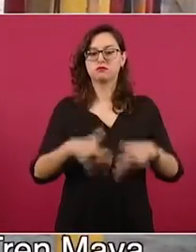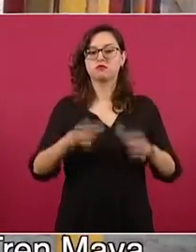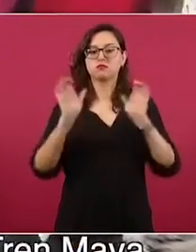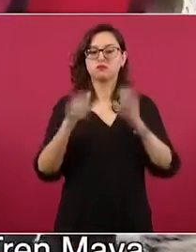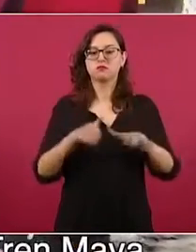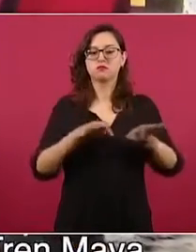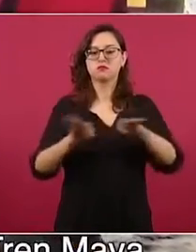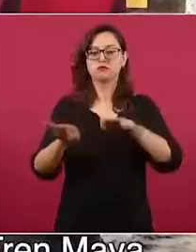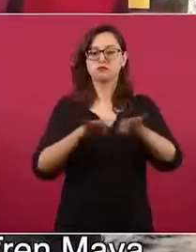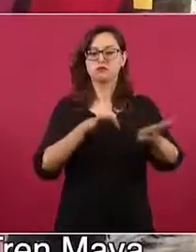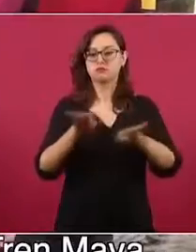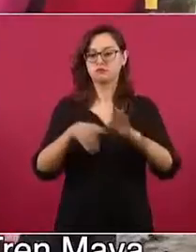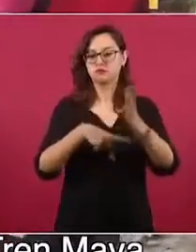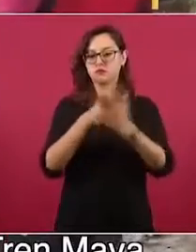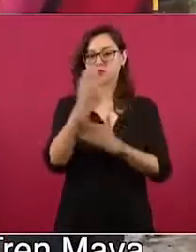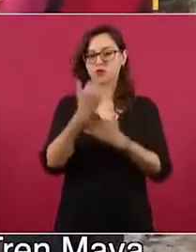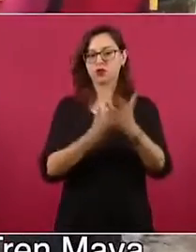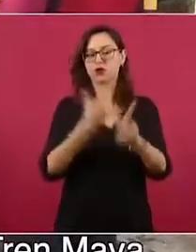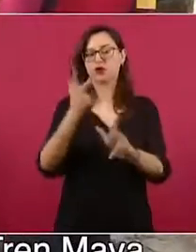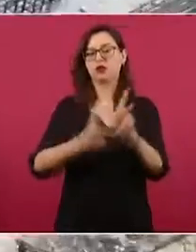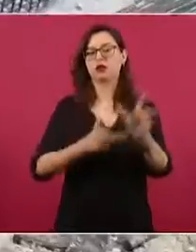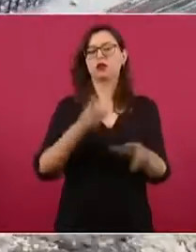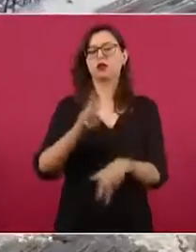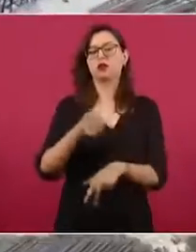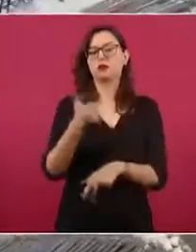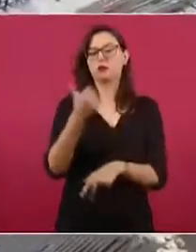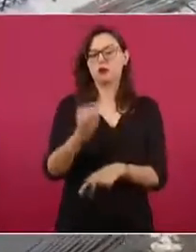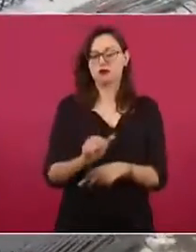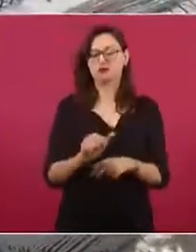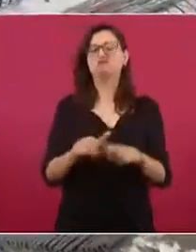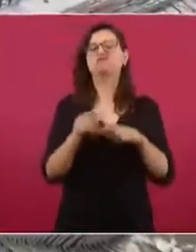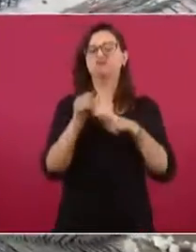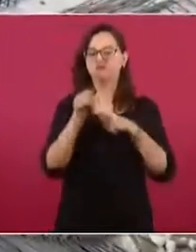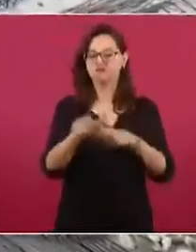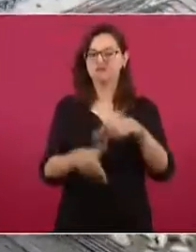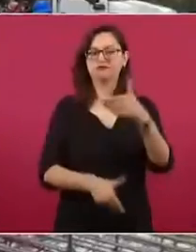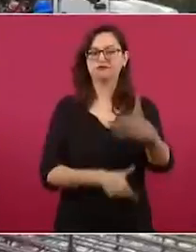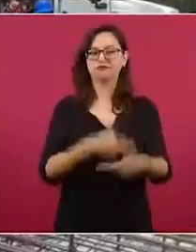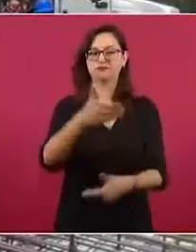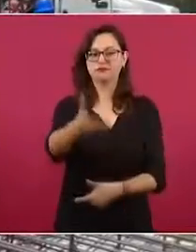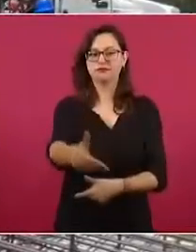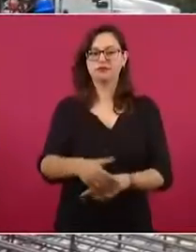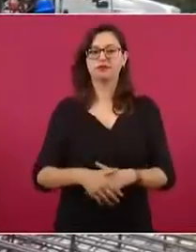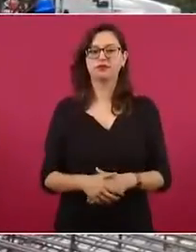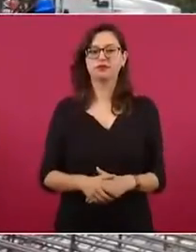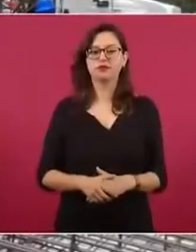de México por el proyecto del Tren Maya. El Tren Maya avanza.